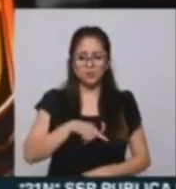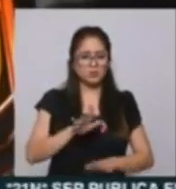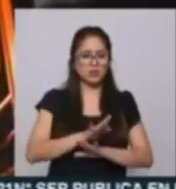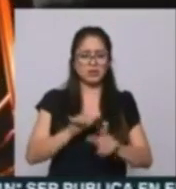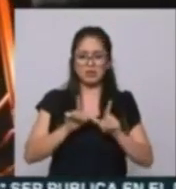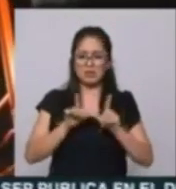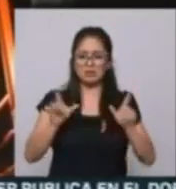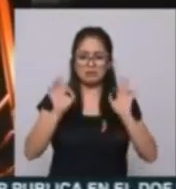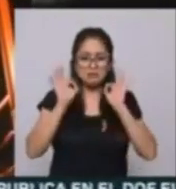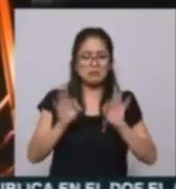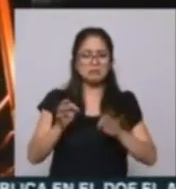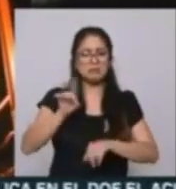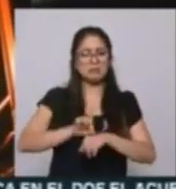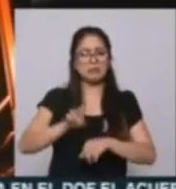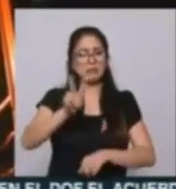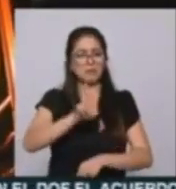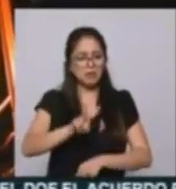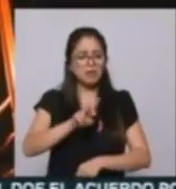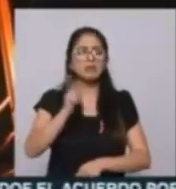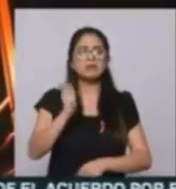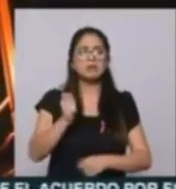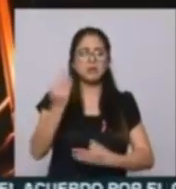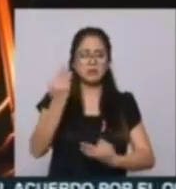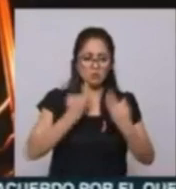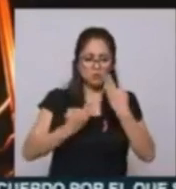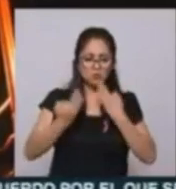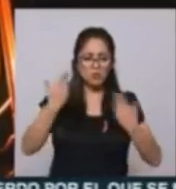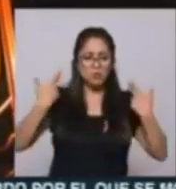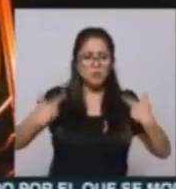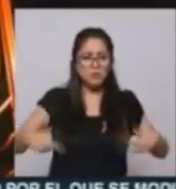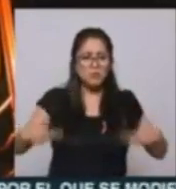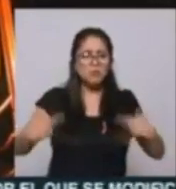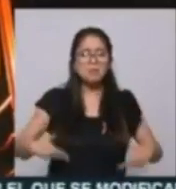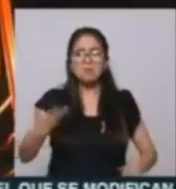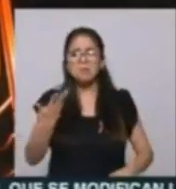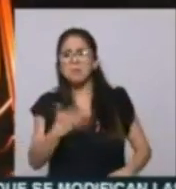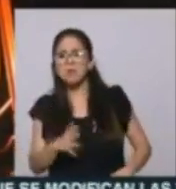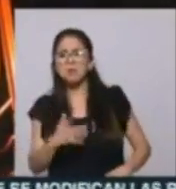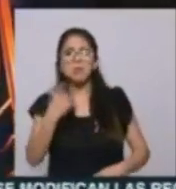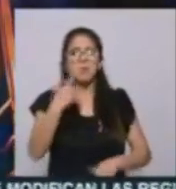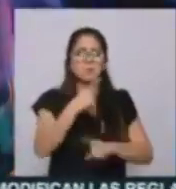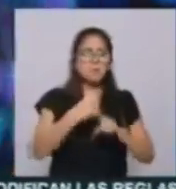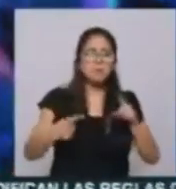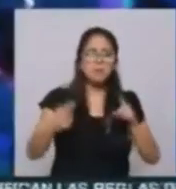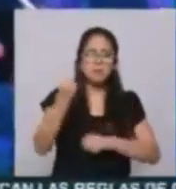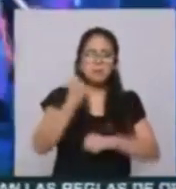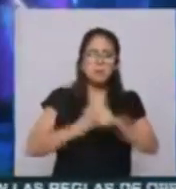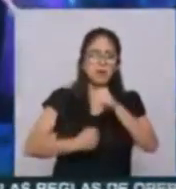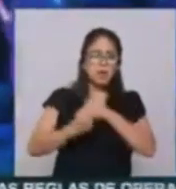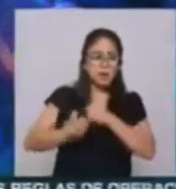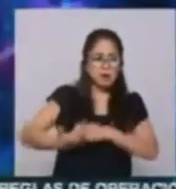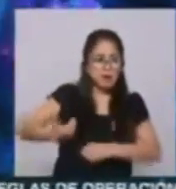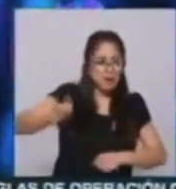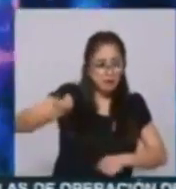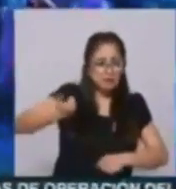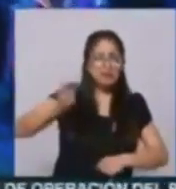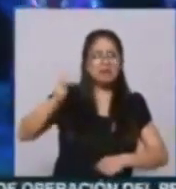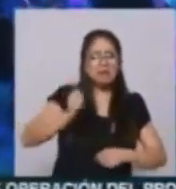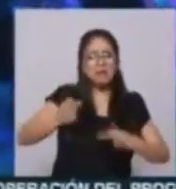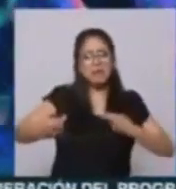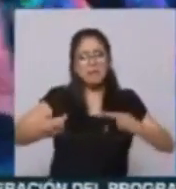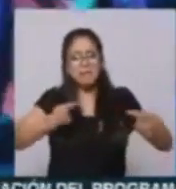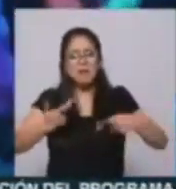el viernes, ¿no? Y de los trajes, bueno, se viene trabajando medio año antes por cuestiones